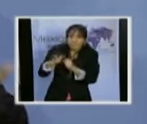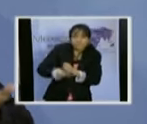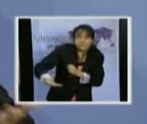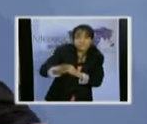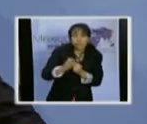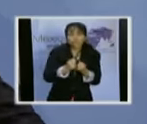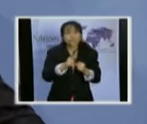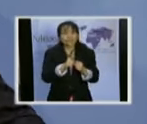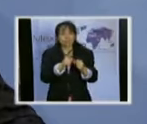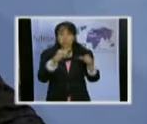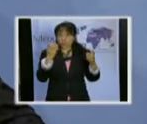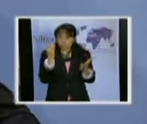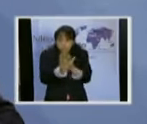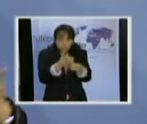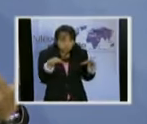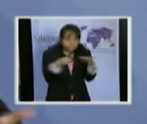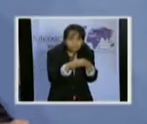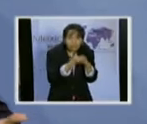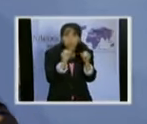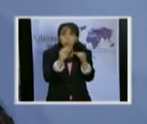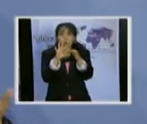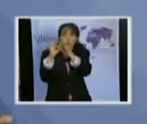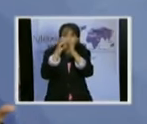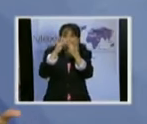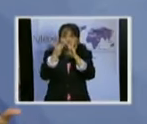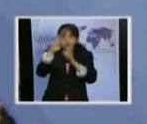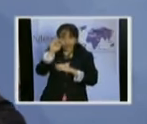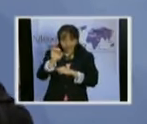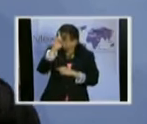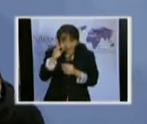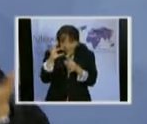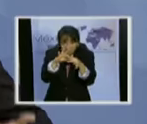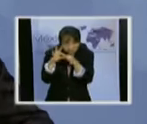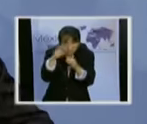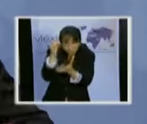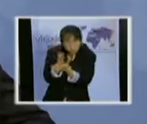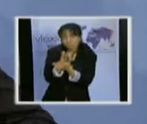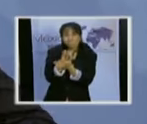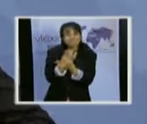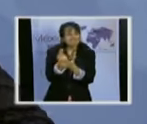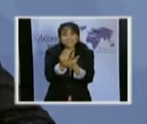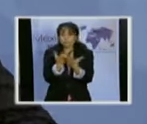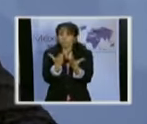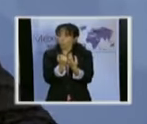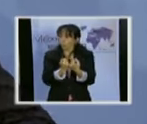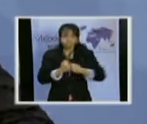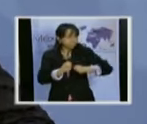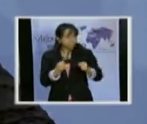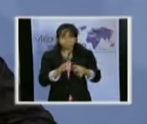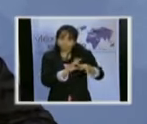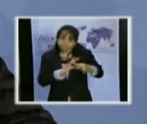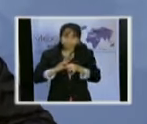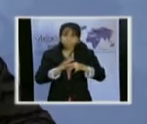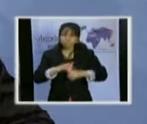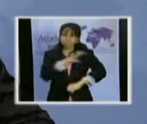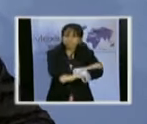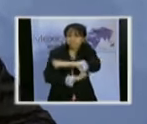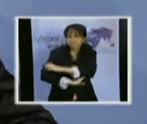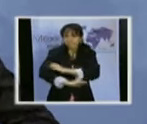sea o qué tan relevante sea su trabajo, tenemos que ir juntas y juntos, tenemos que ir en bloque, tenemos que ser capaces de llevar